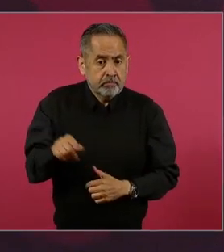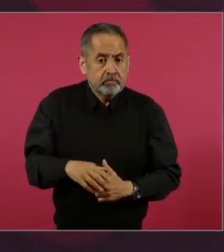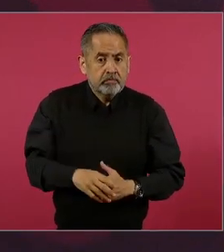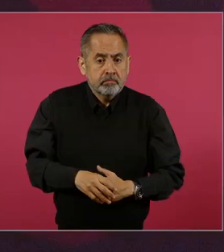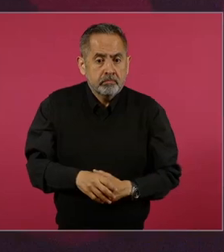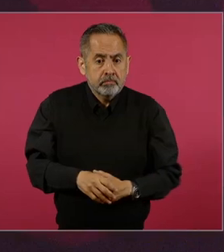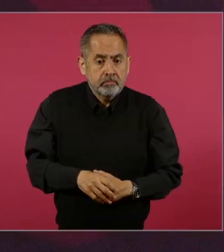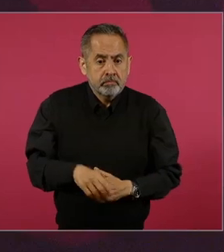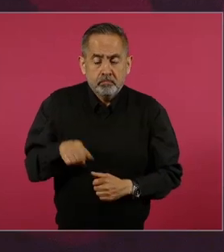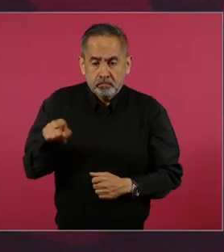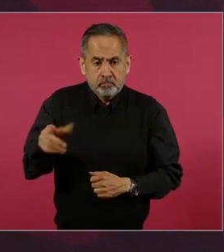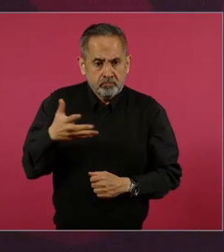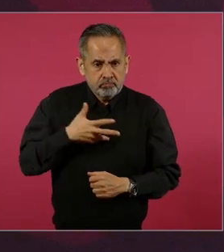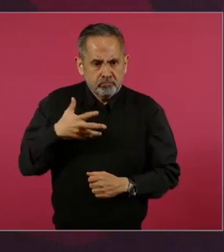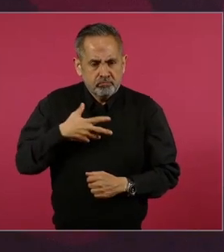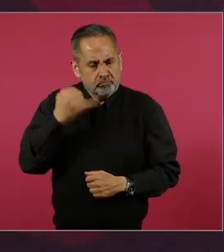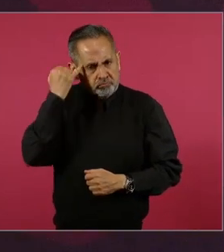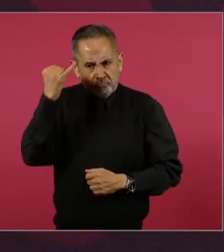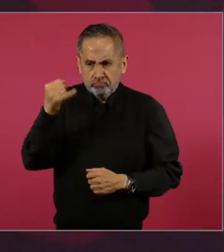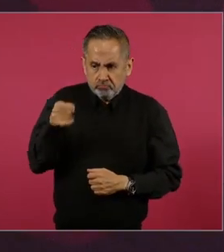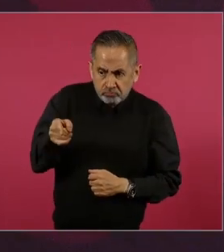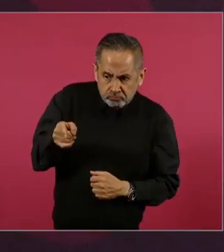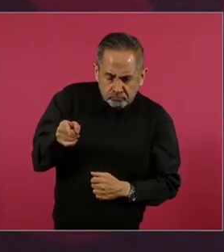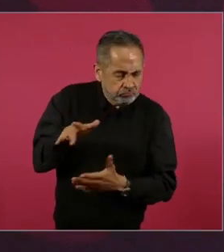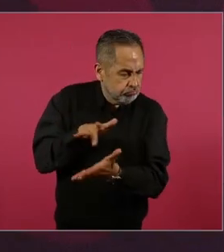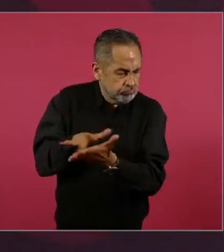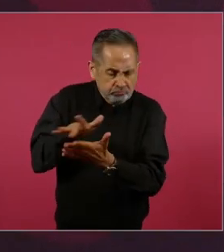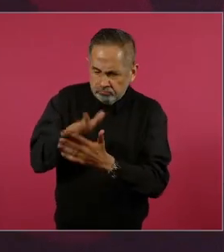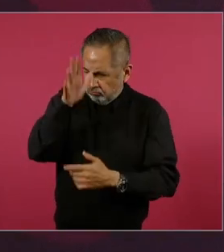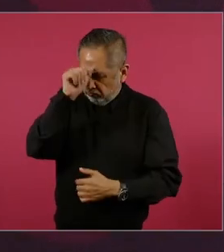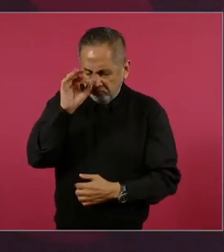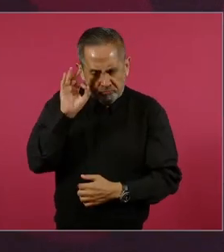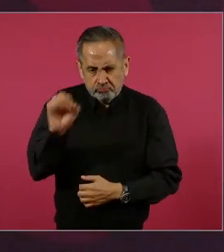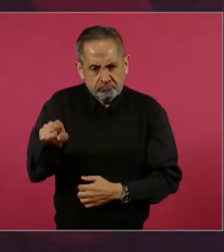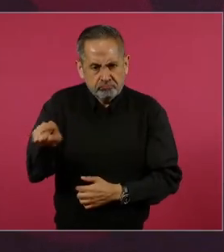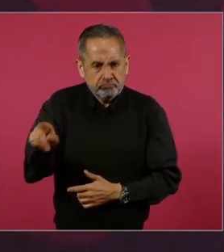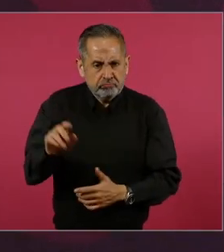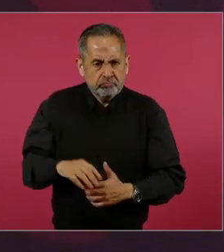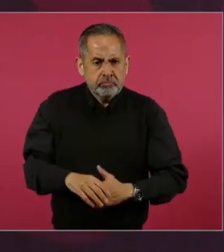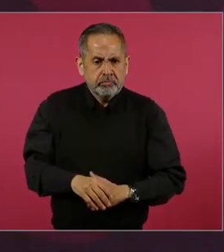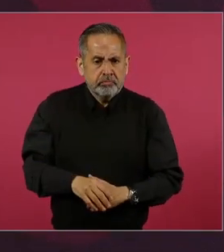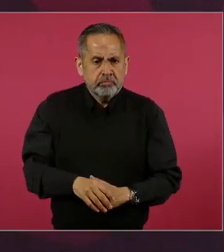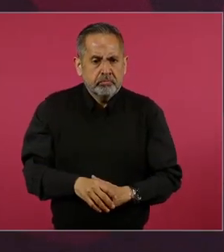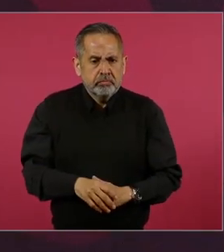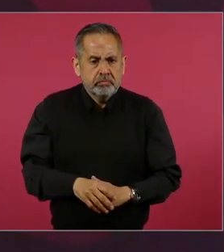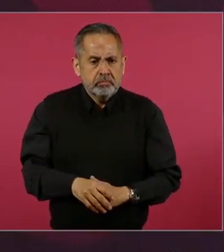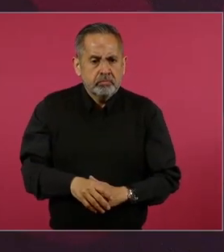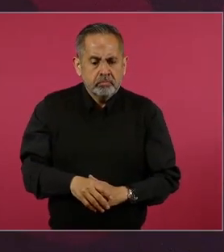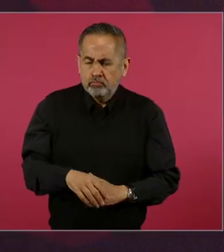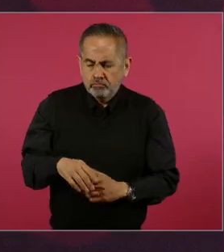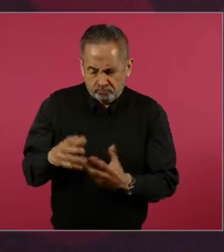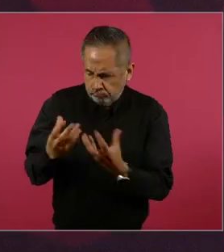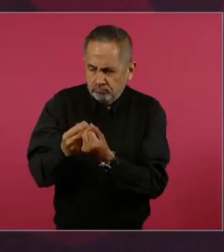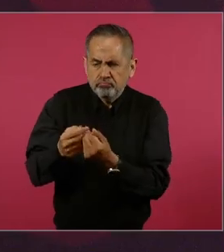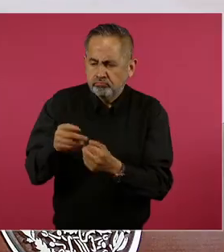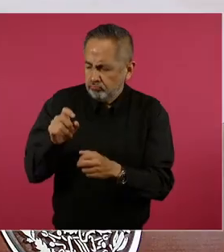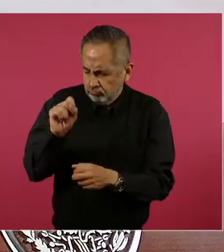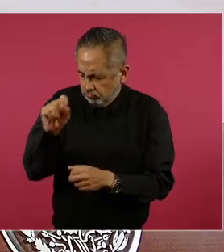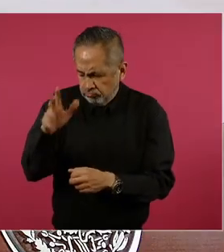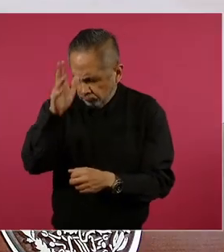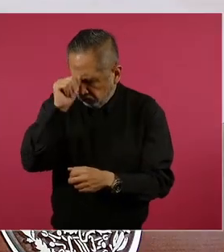tiene una postura, la suscribo, la